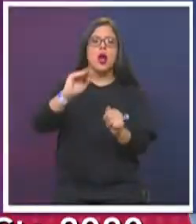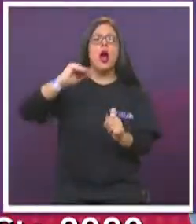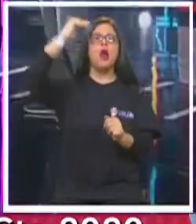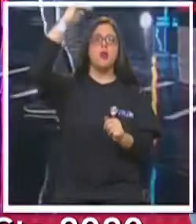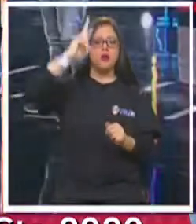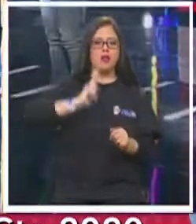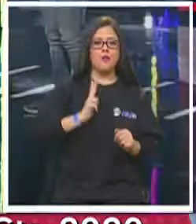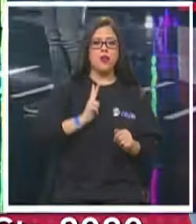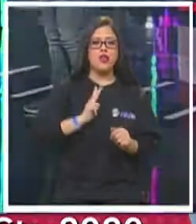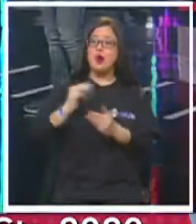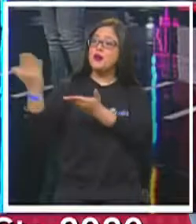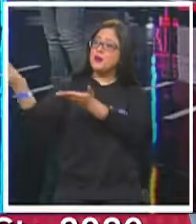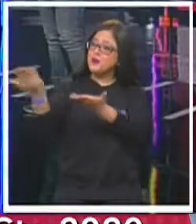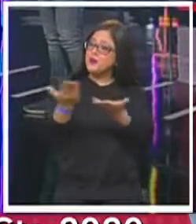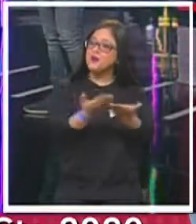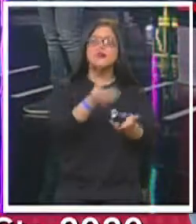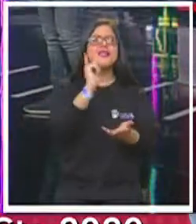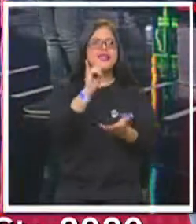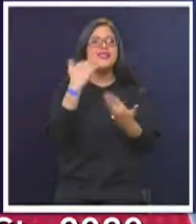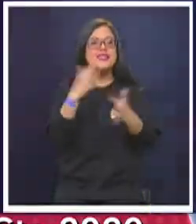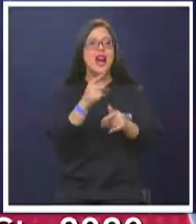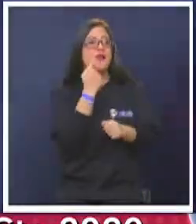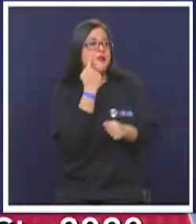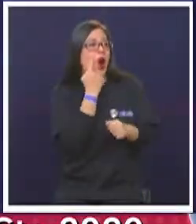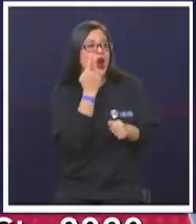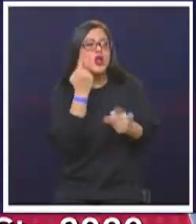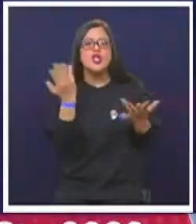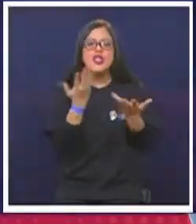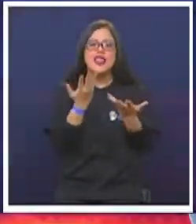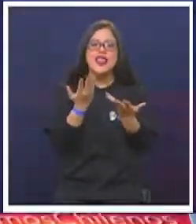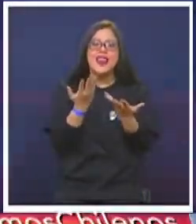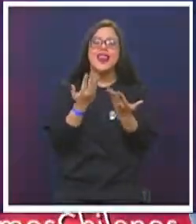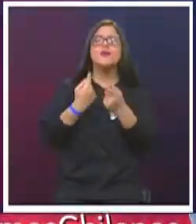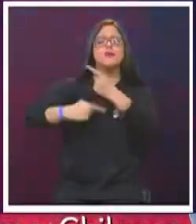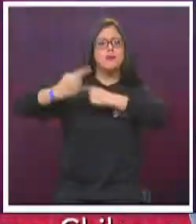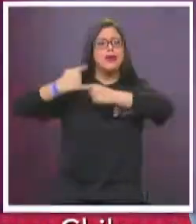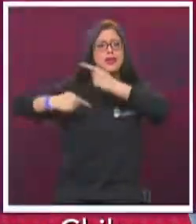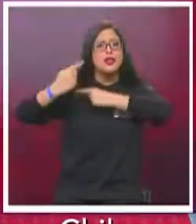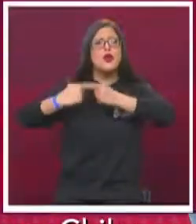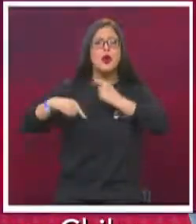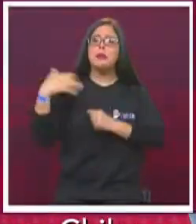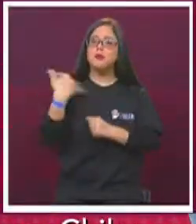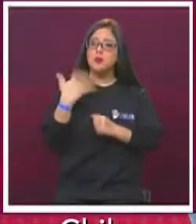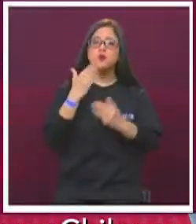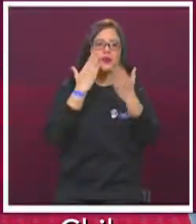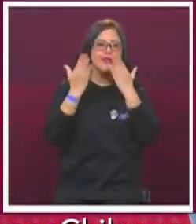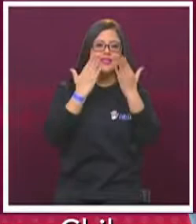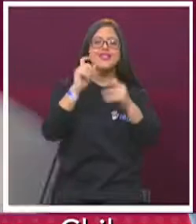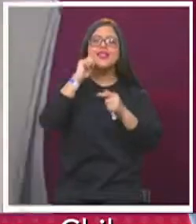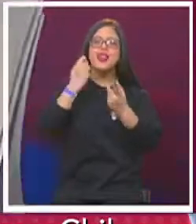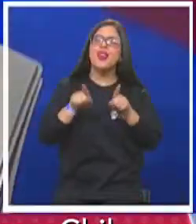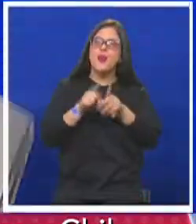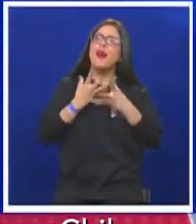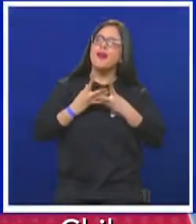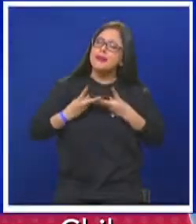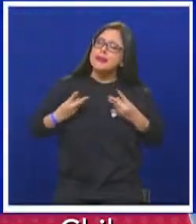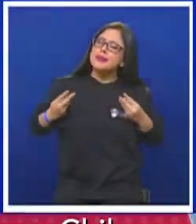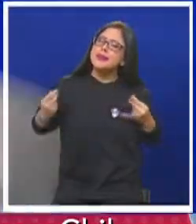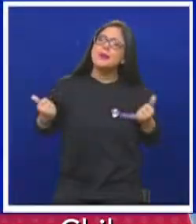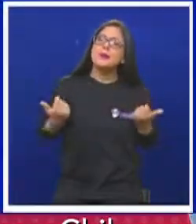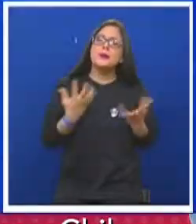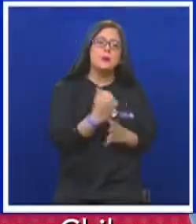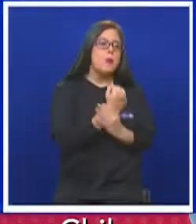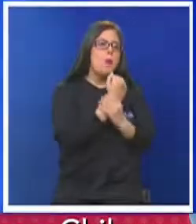Así es, querido Panchito, vamos a seguir conociendo pequeñas y grandes historias de solidaridad que ratifican ese espíritu fraternal y